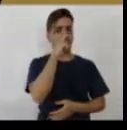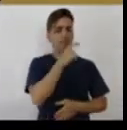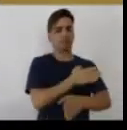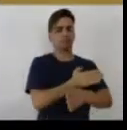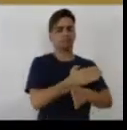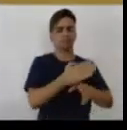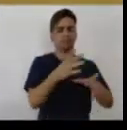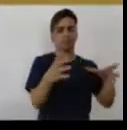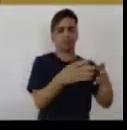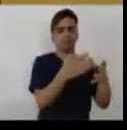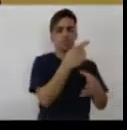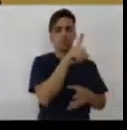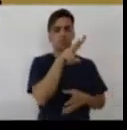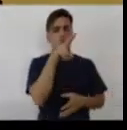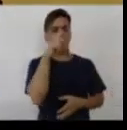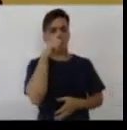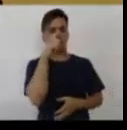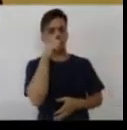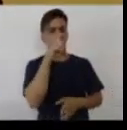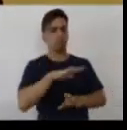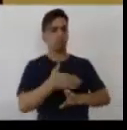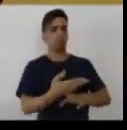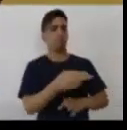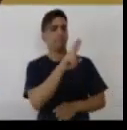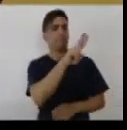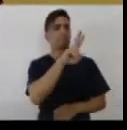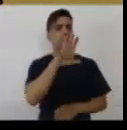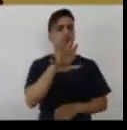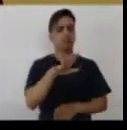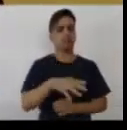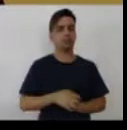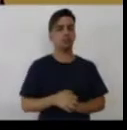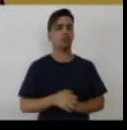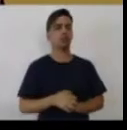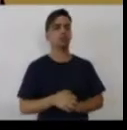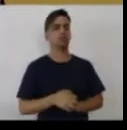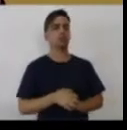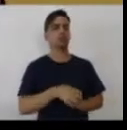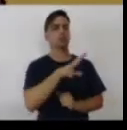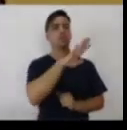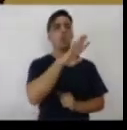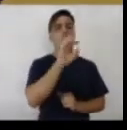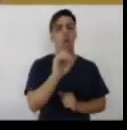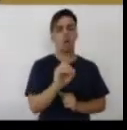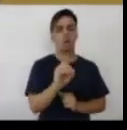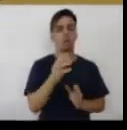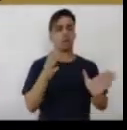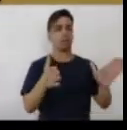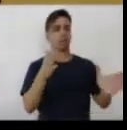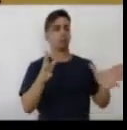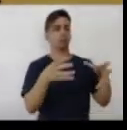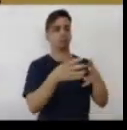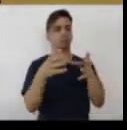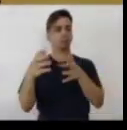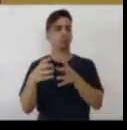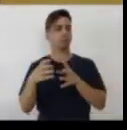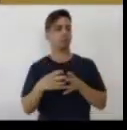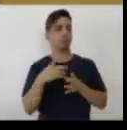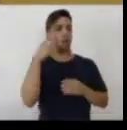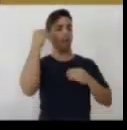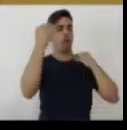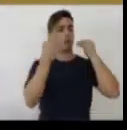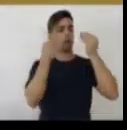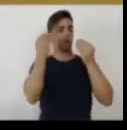de hasta 12 años, de 12 a 25, de 25 a 40,